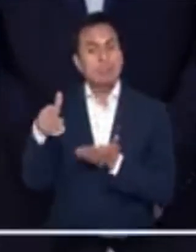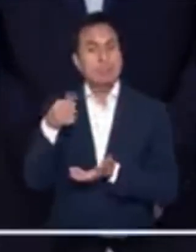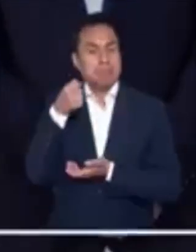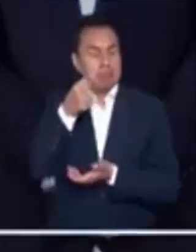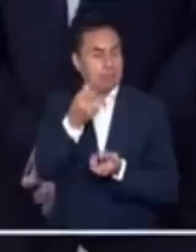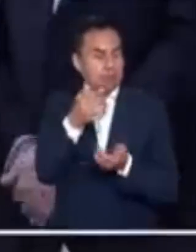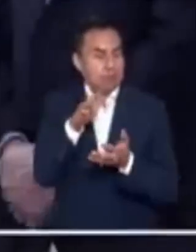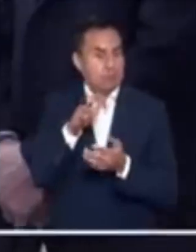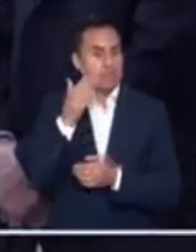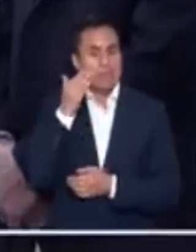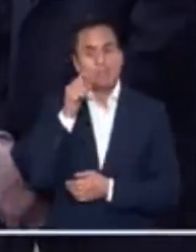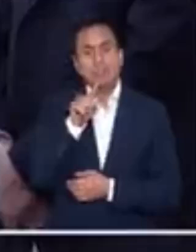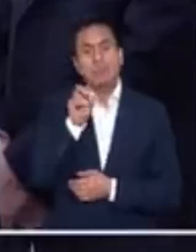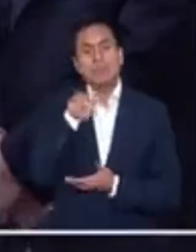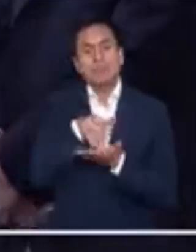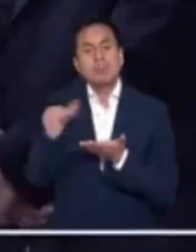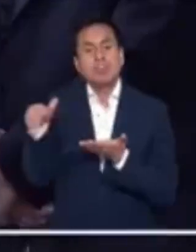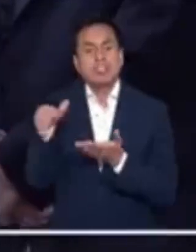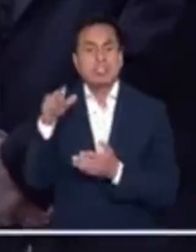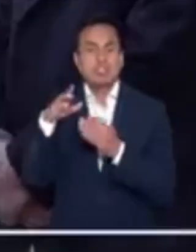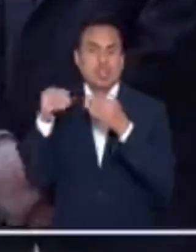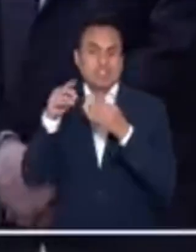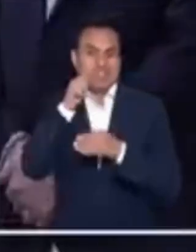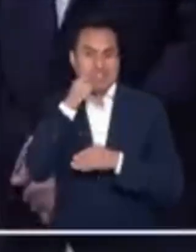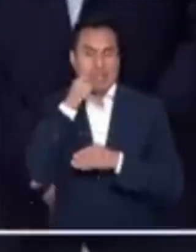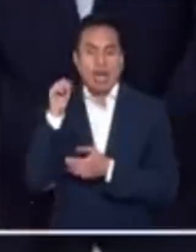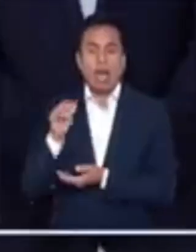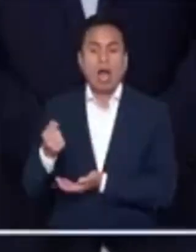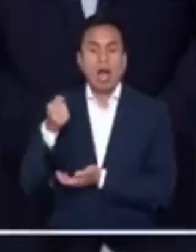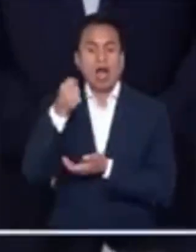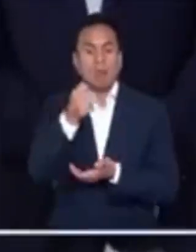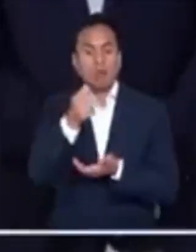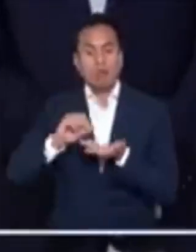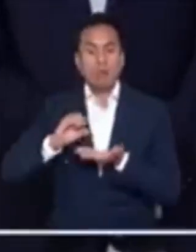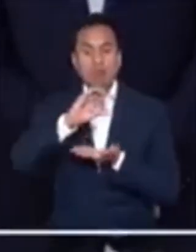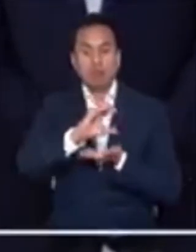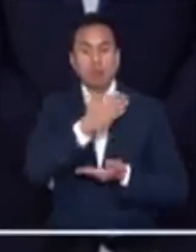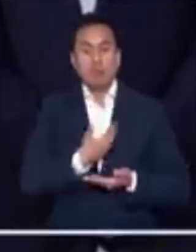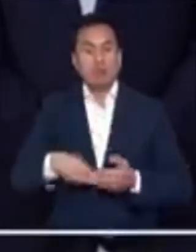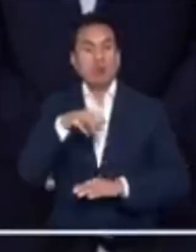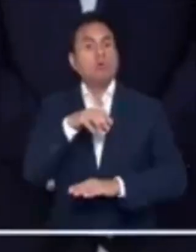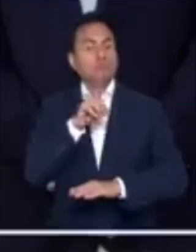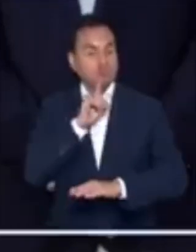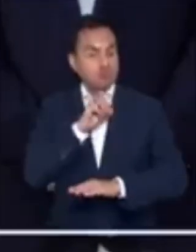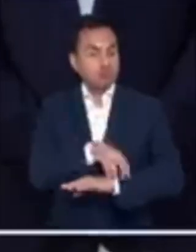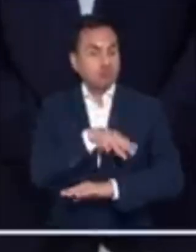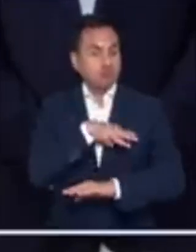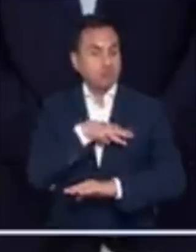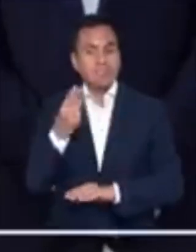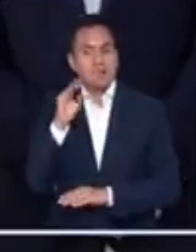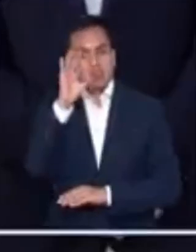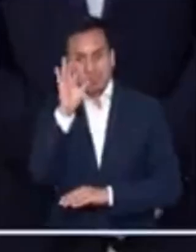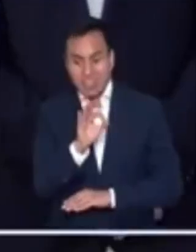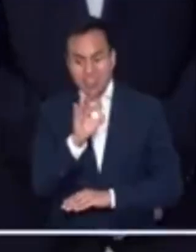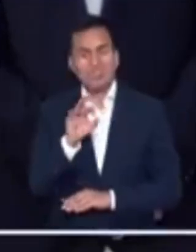de unos 120 millones de dólares, aportado en una porción por el gobierno regional, un